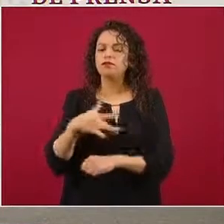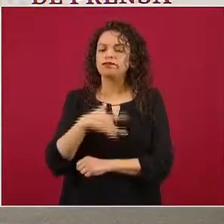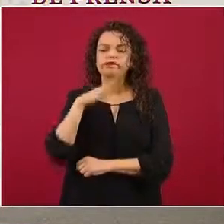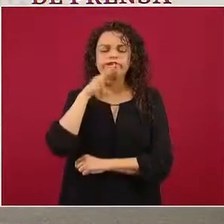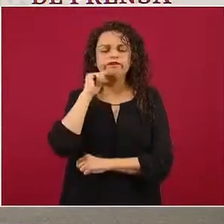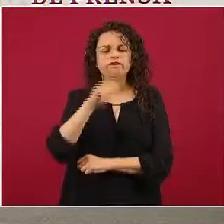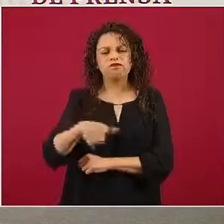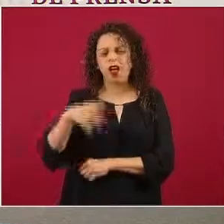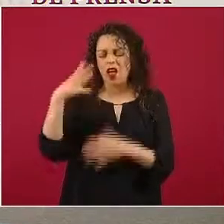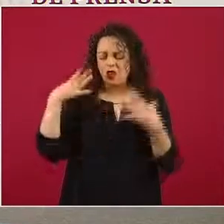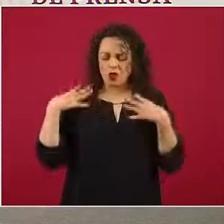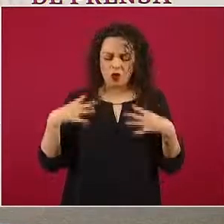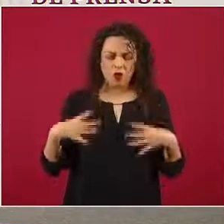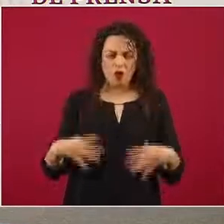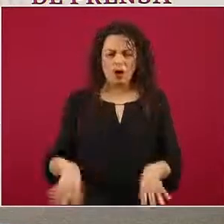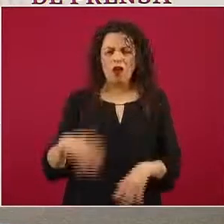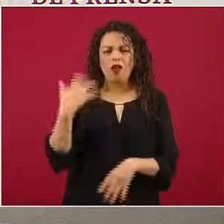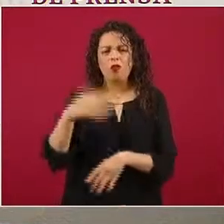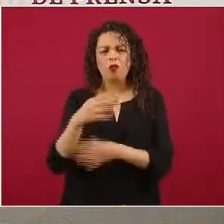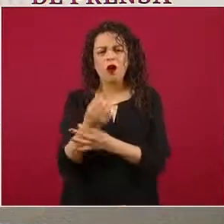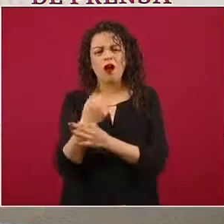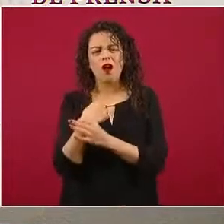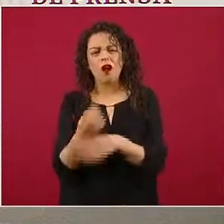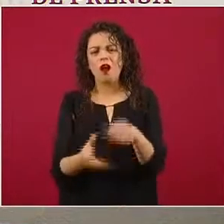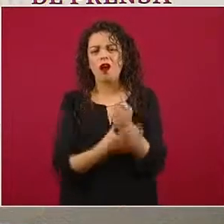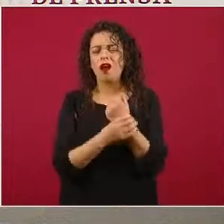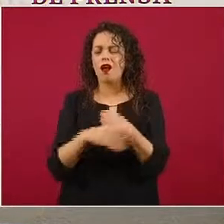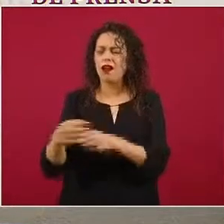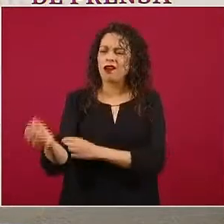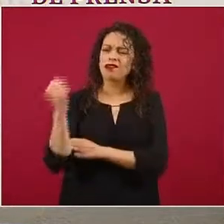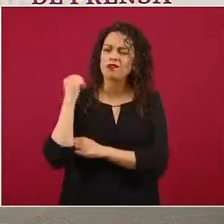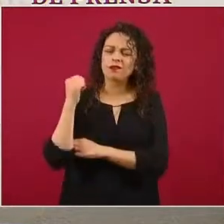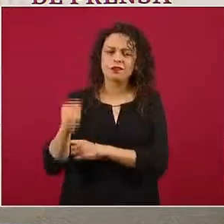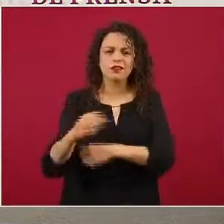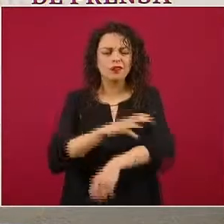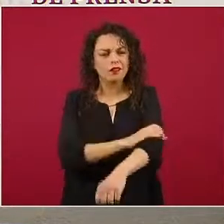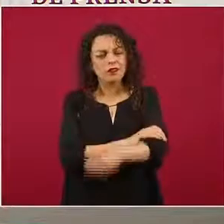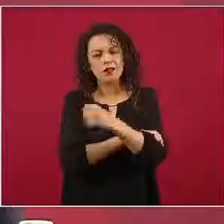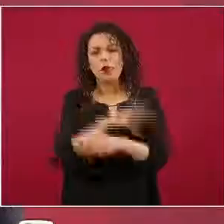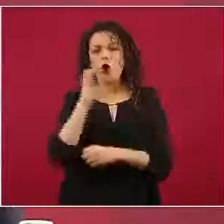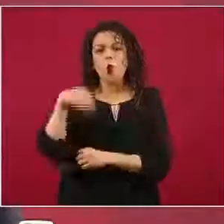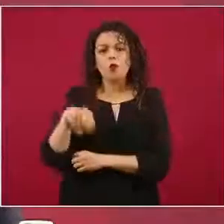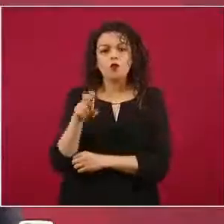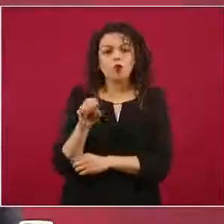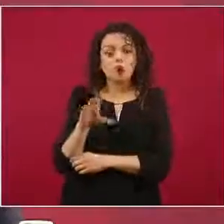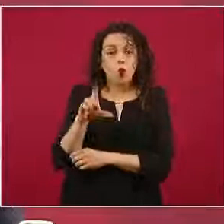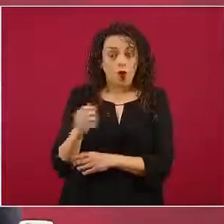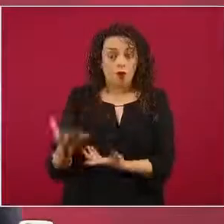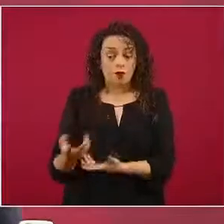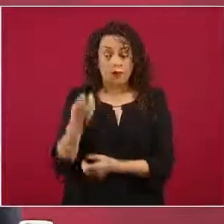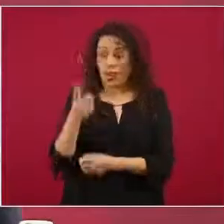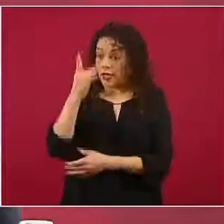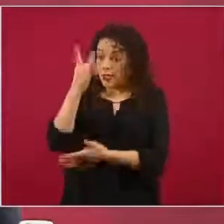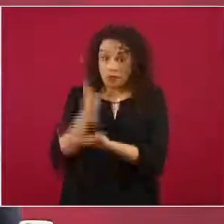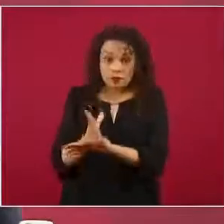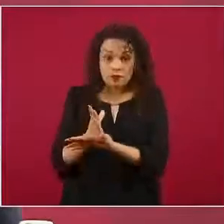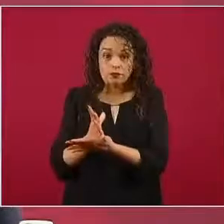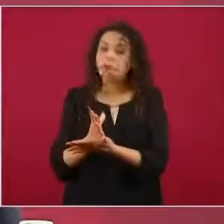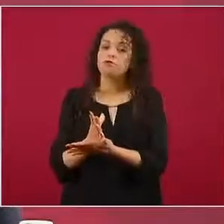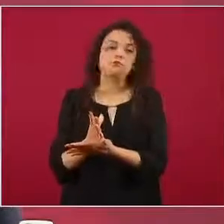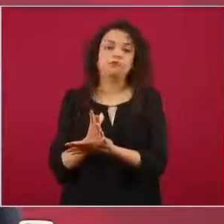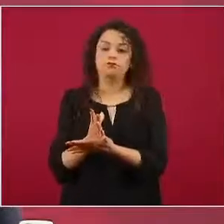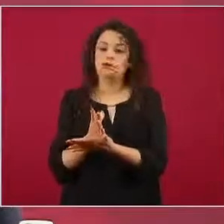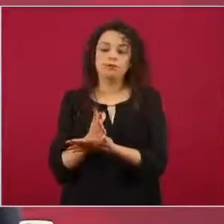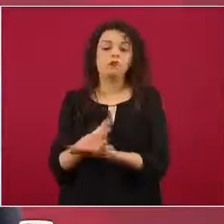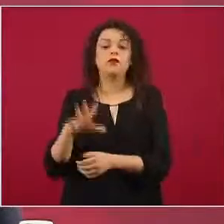general, el dolor de las articulaciones, el dolor de los músculos. No son los únicos signos y síntomas. Durante la enfermedad del COVID